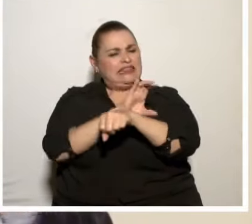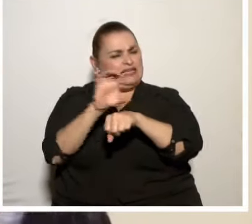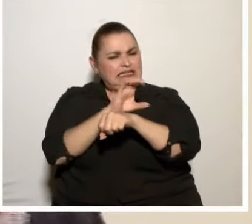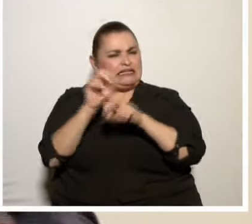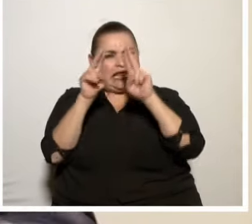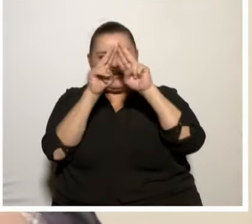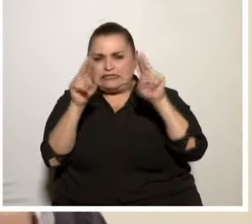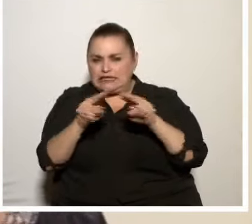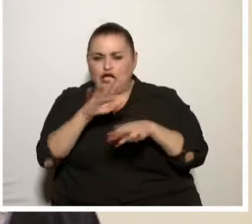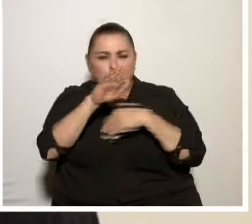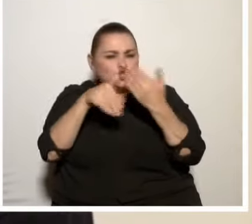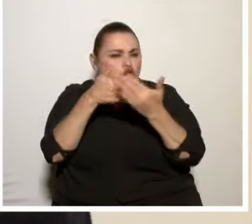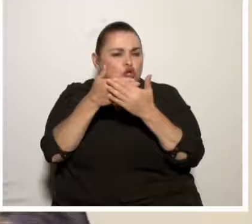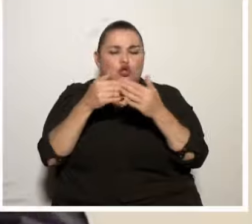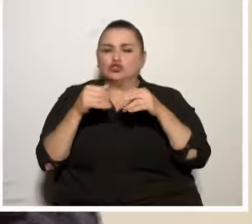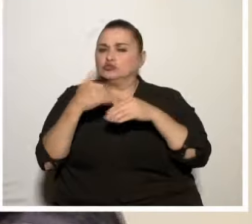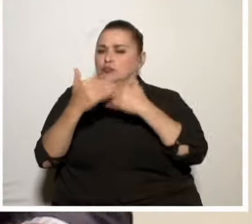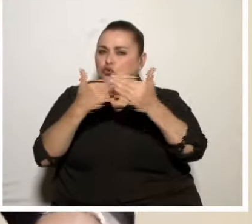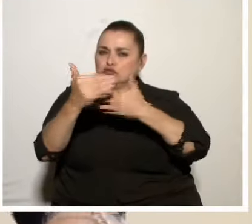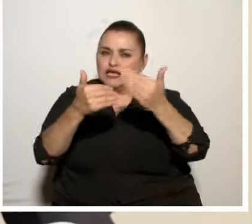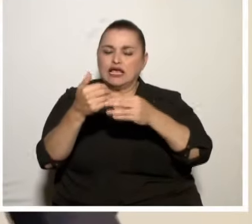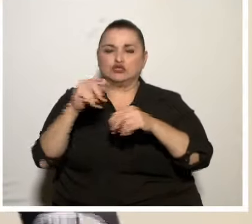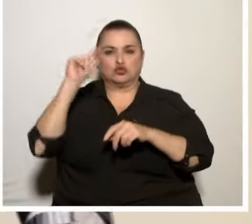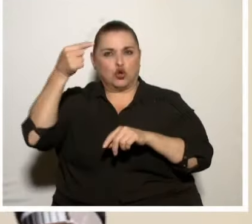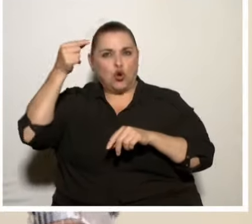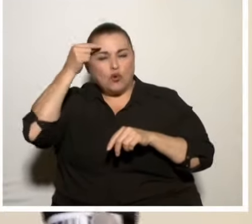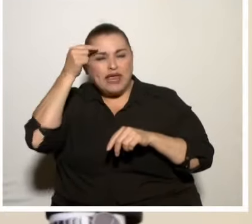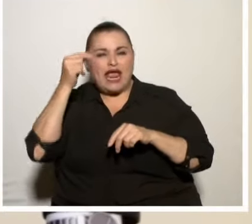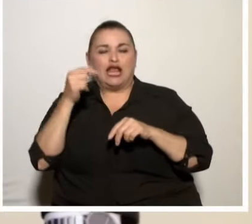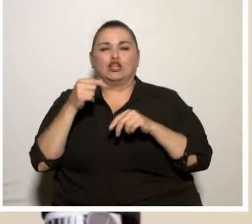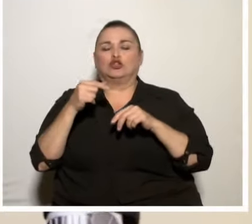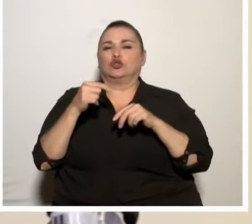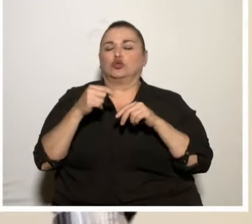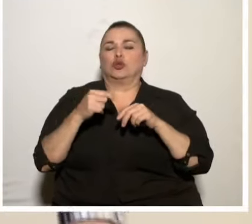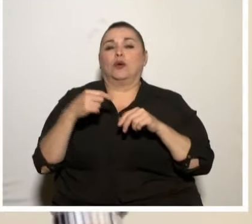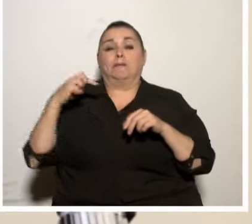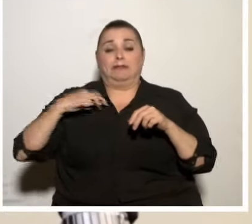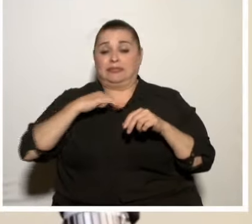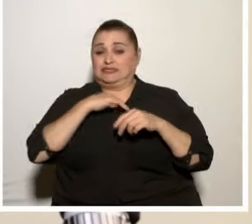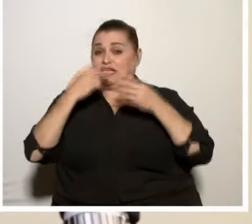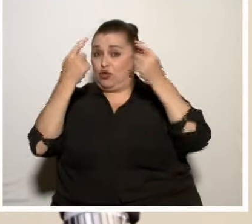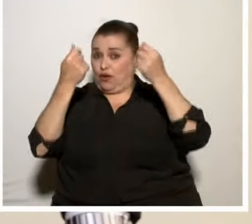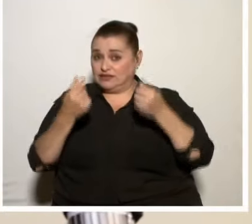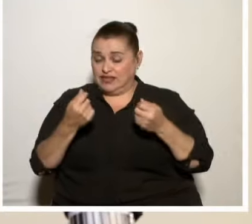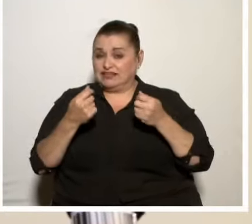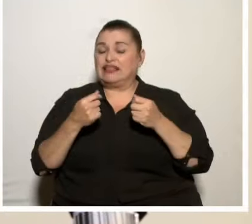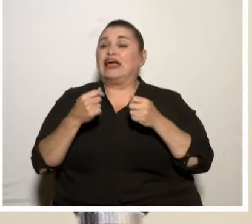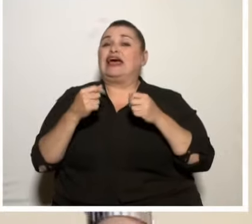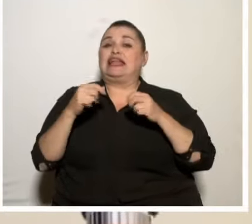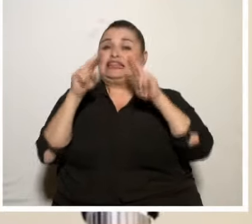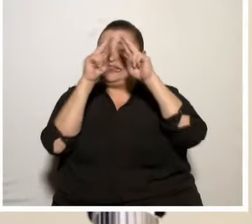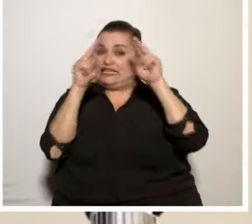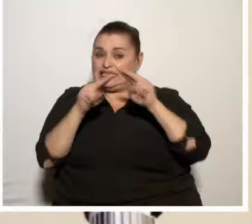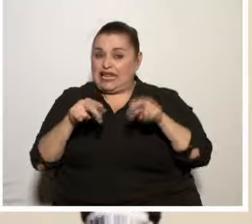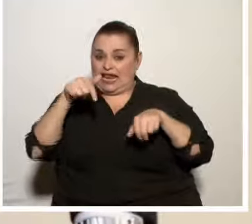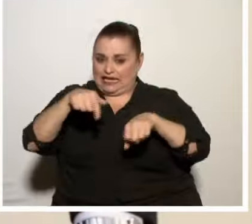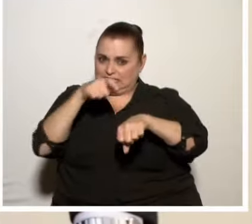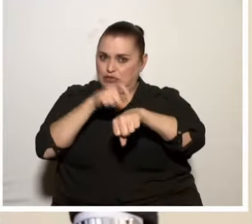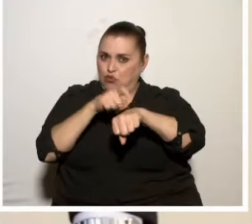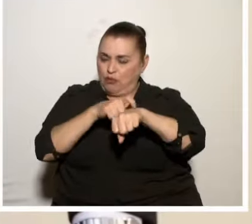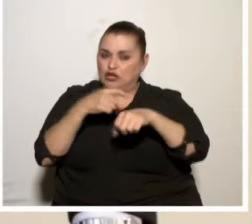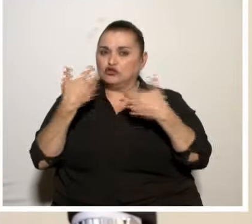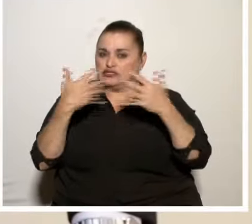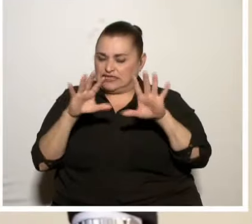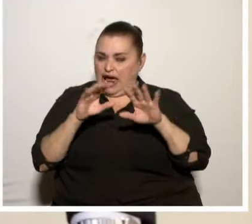los procesos, digitalizar el gobierno, implementar Hacienda Digital, siendo que Hacienda Digital ya está aprobado y está en este momento frenado por una